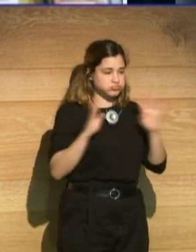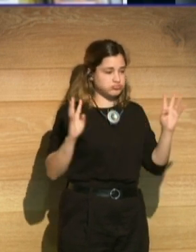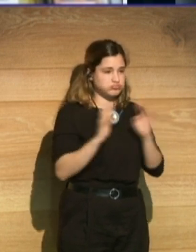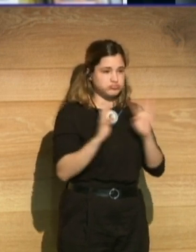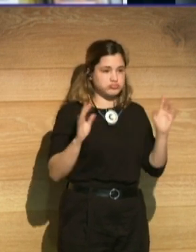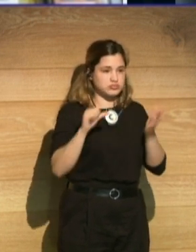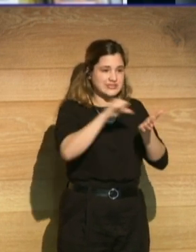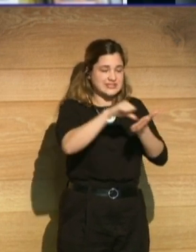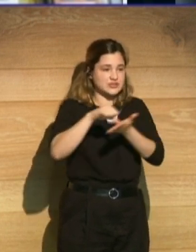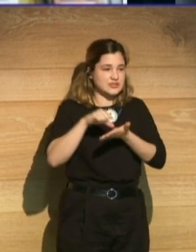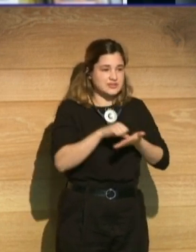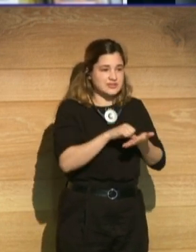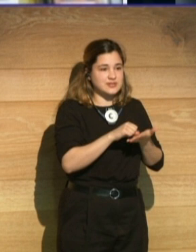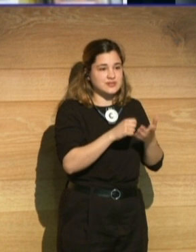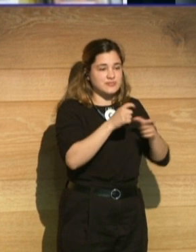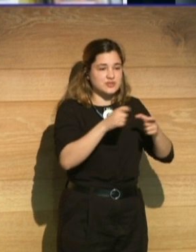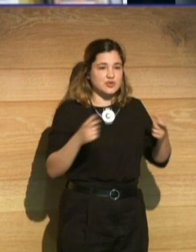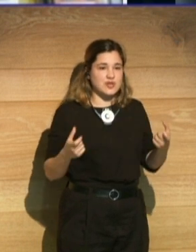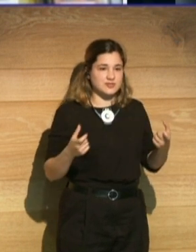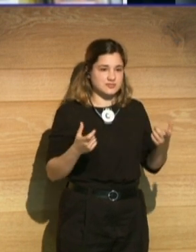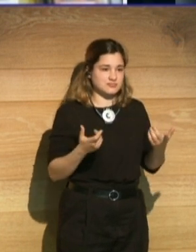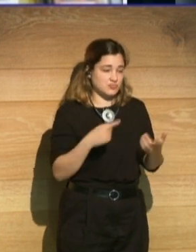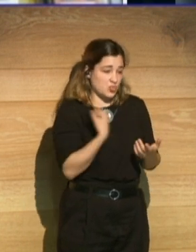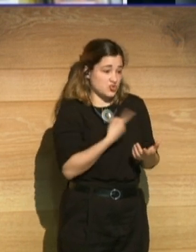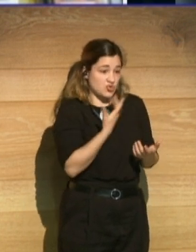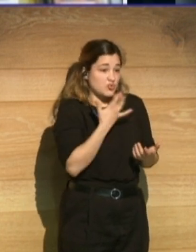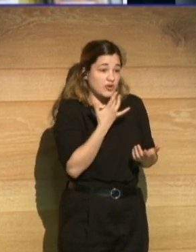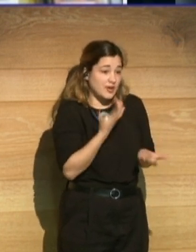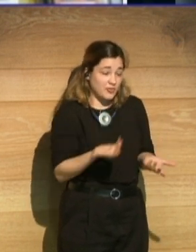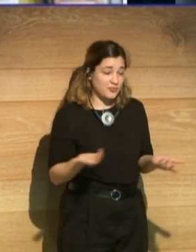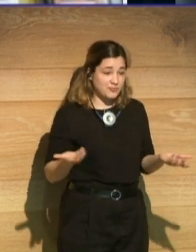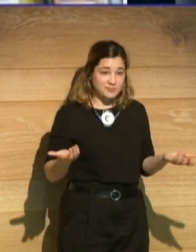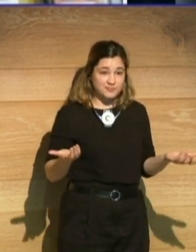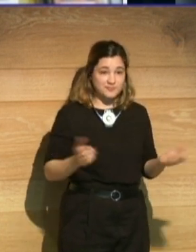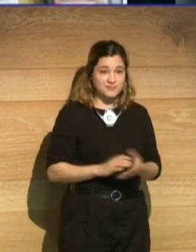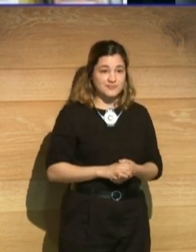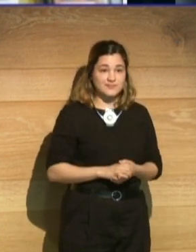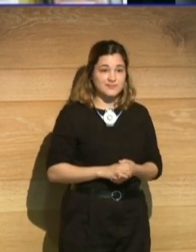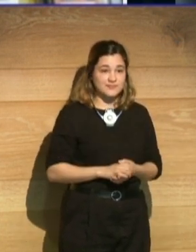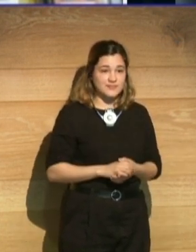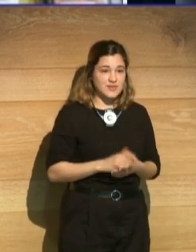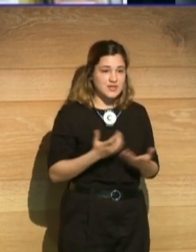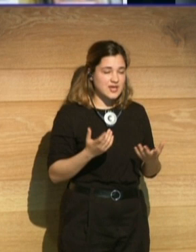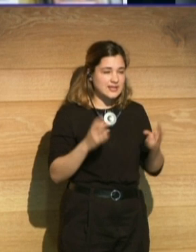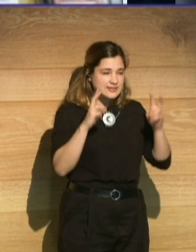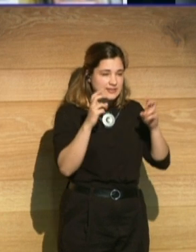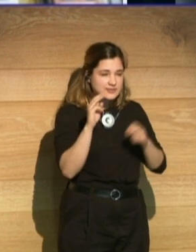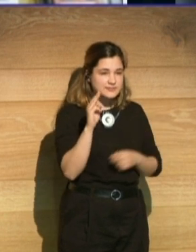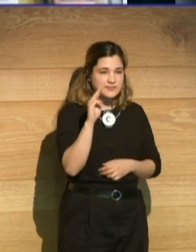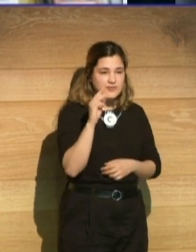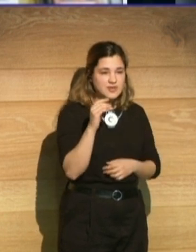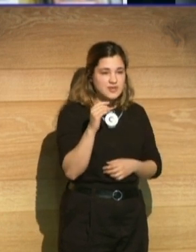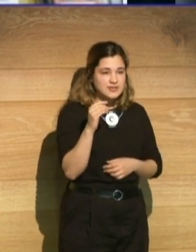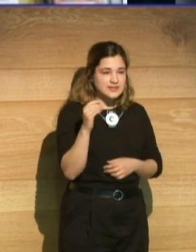de ciudadanos de bien, como nosotros, por ejemplo, que se quedan seducidos por